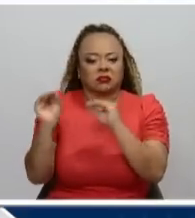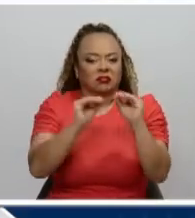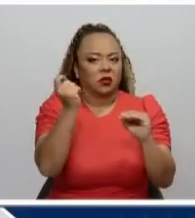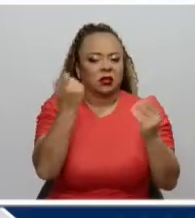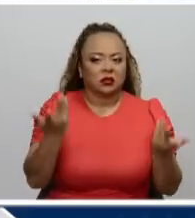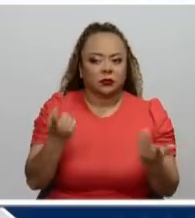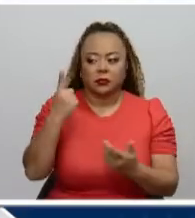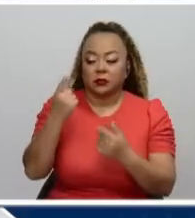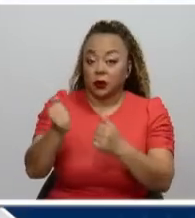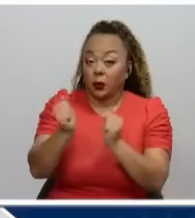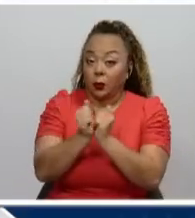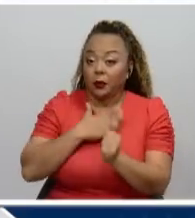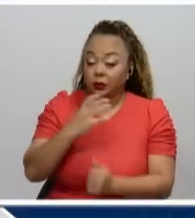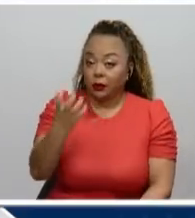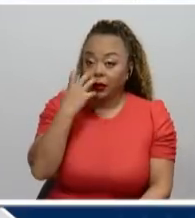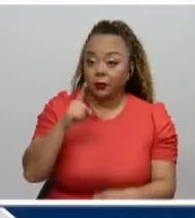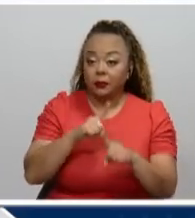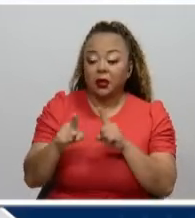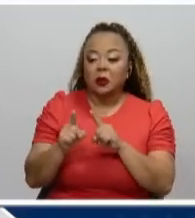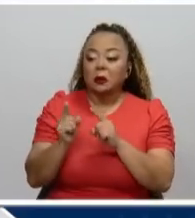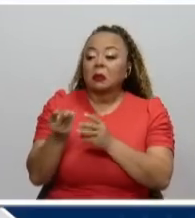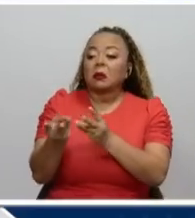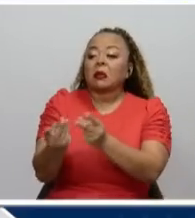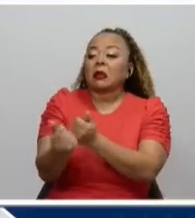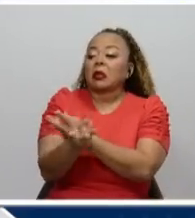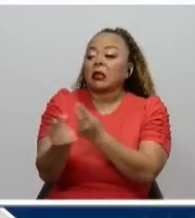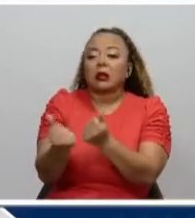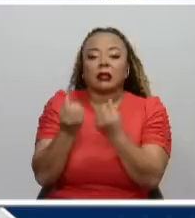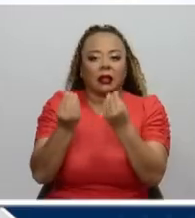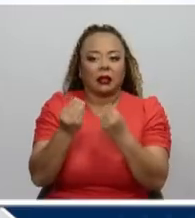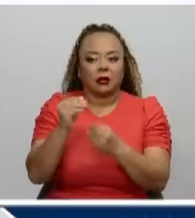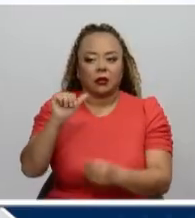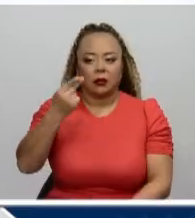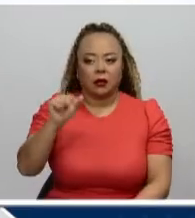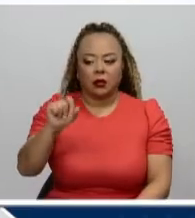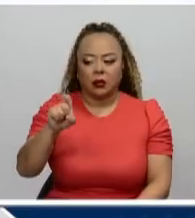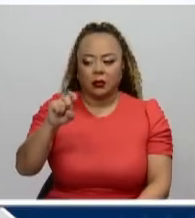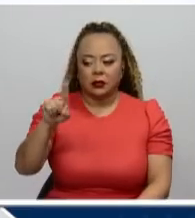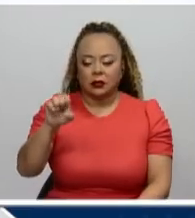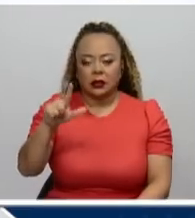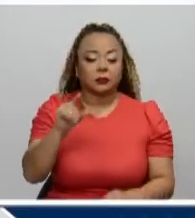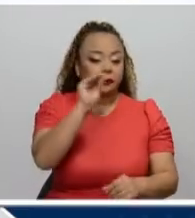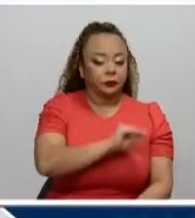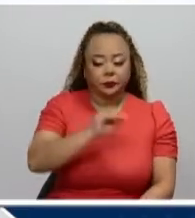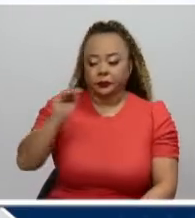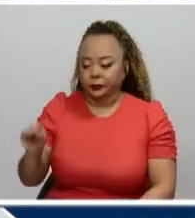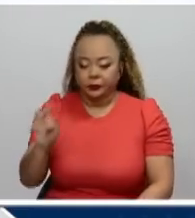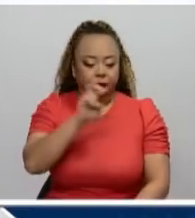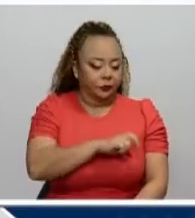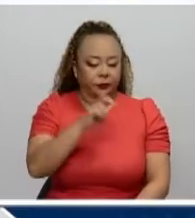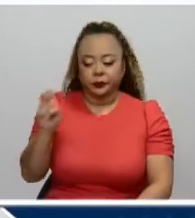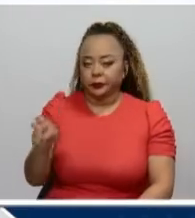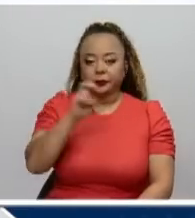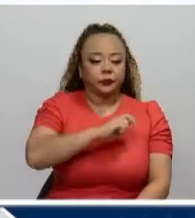Guanajuato conmigo se enojaron pero es que lo manosearon tanto a Axel Quiroz lo anduvieron de aquí para allá de aquí